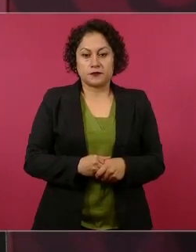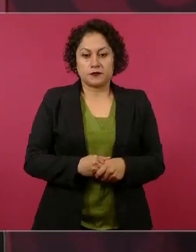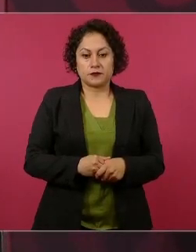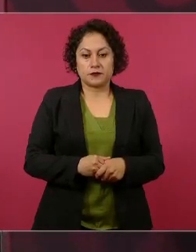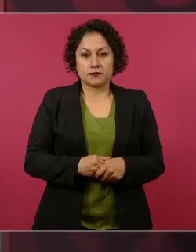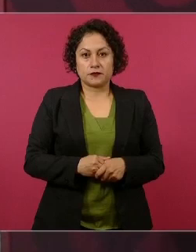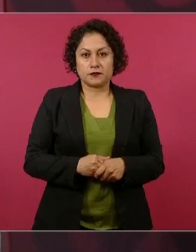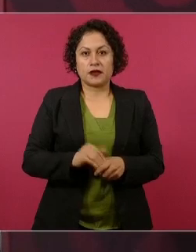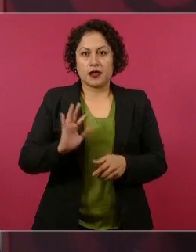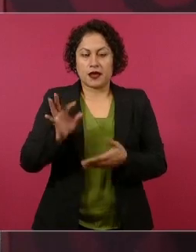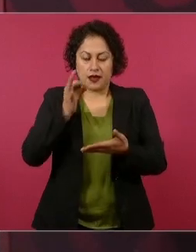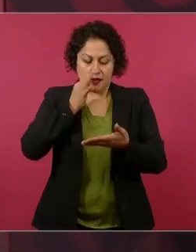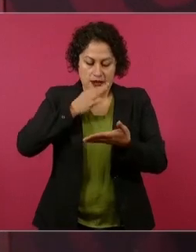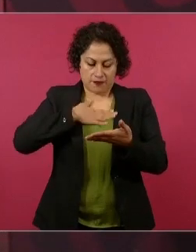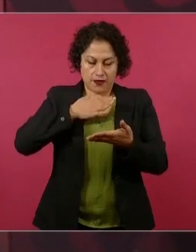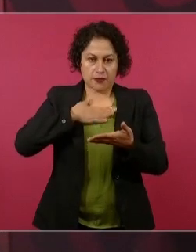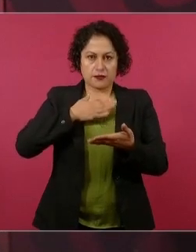recordando que nos tenemos que ir.